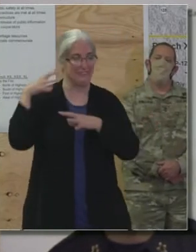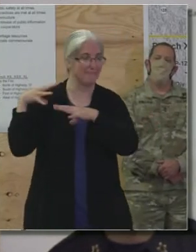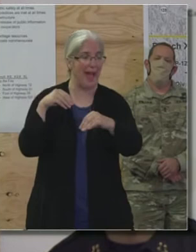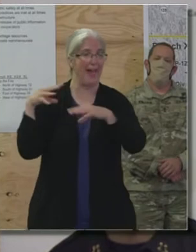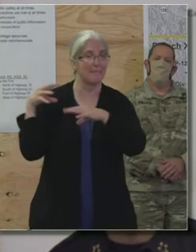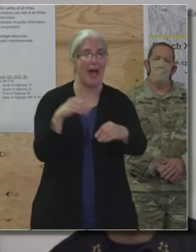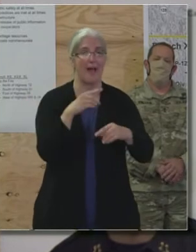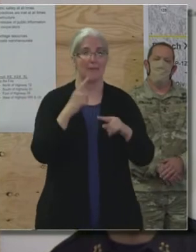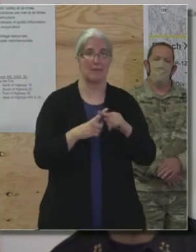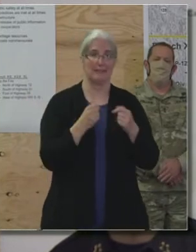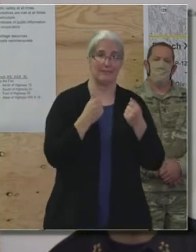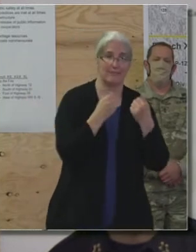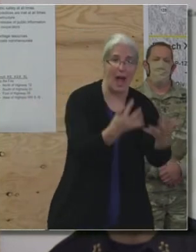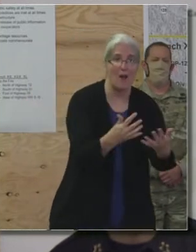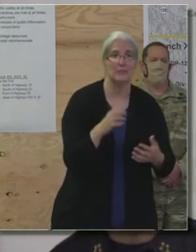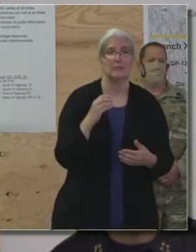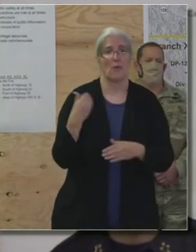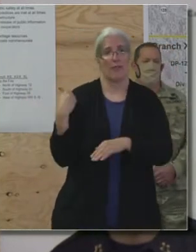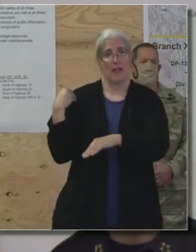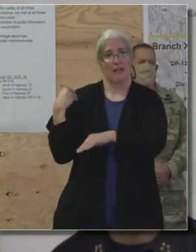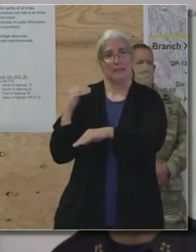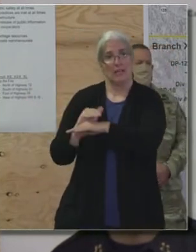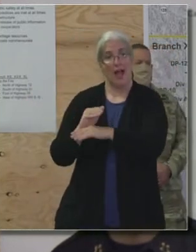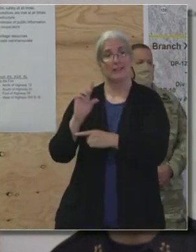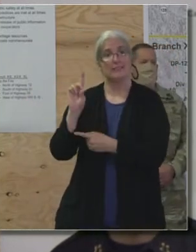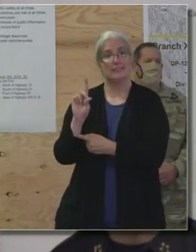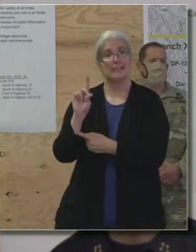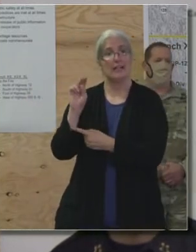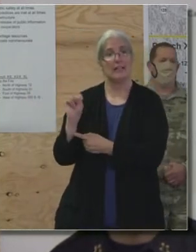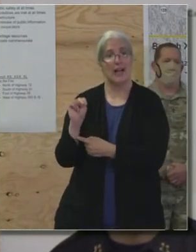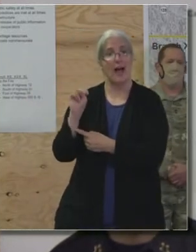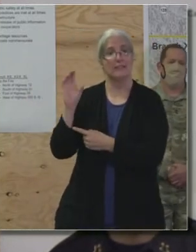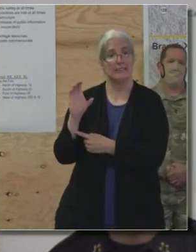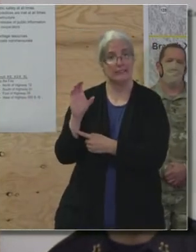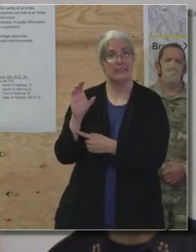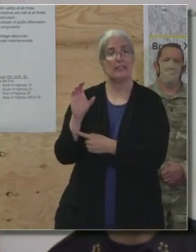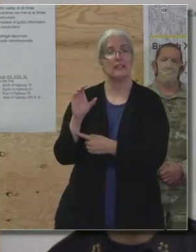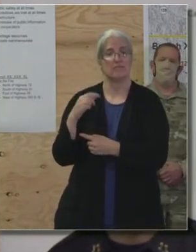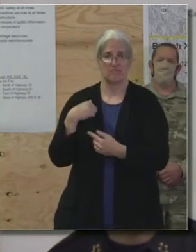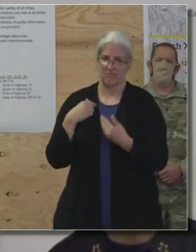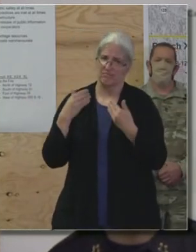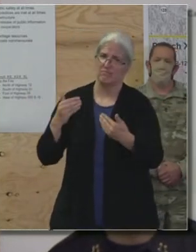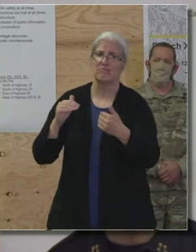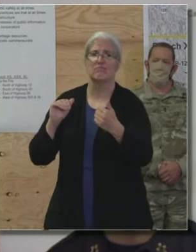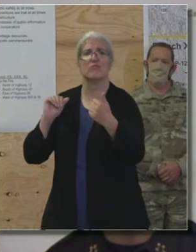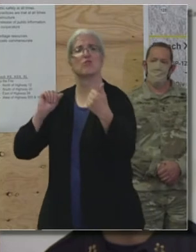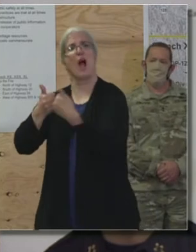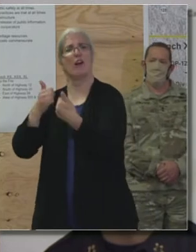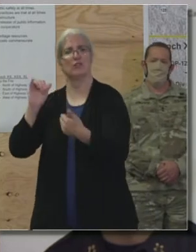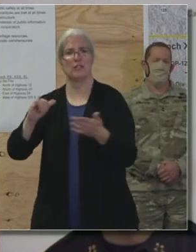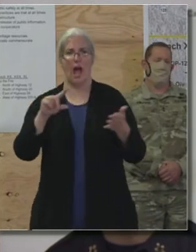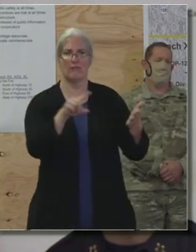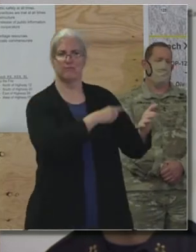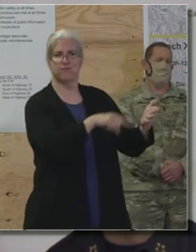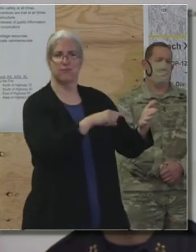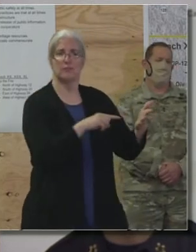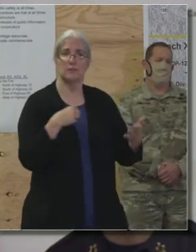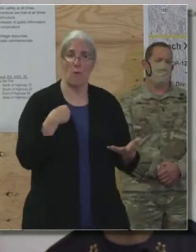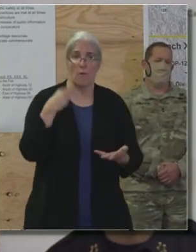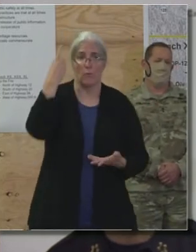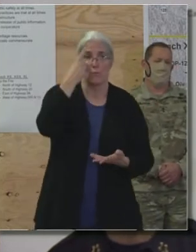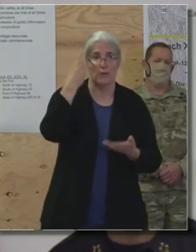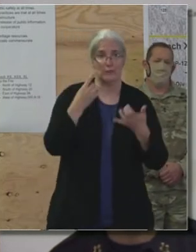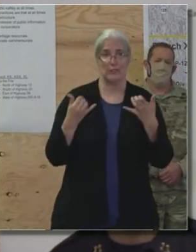peleo esto cuando se dirigió al end y si planea usted de que el presidente trans seguirá atacando a